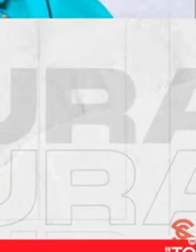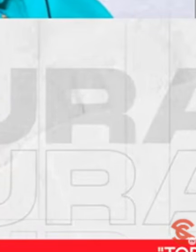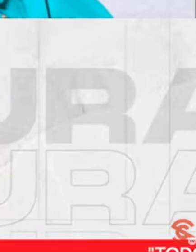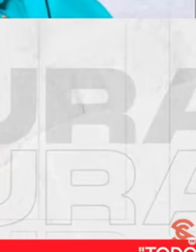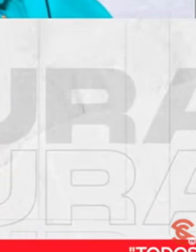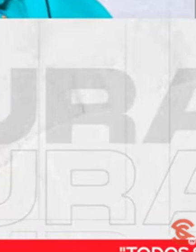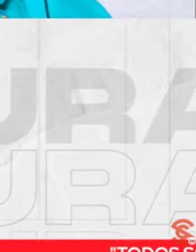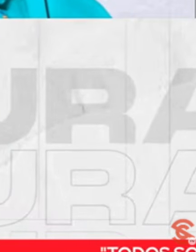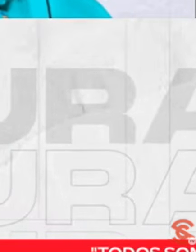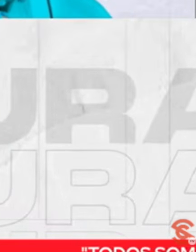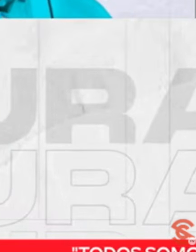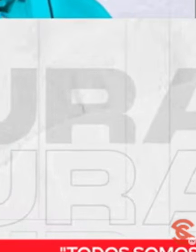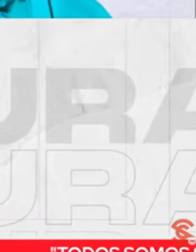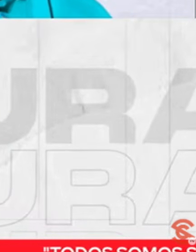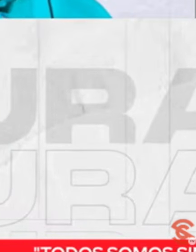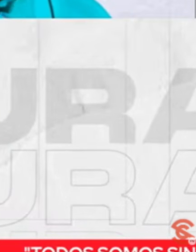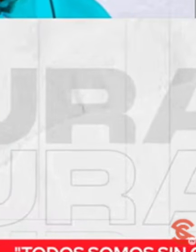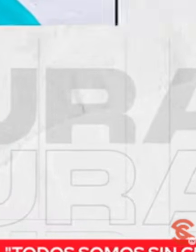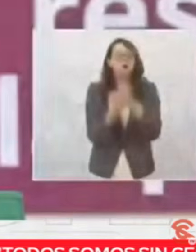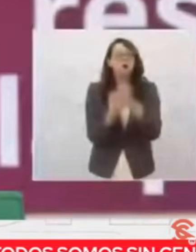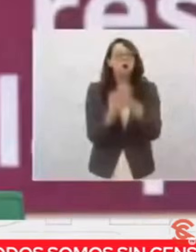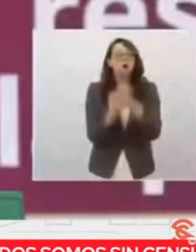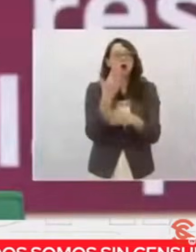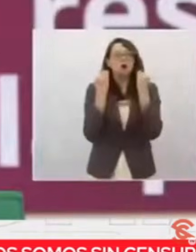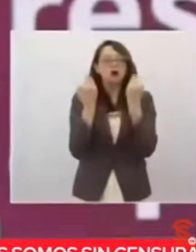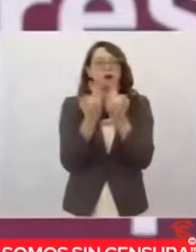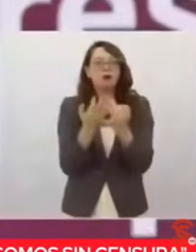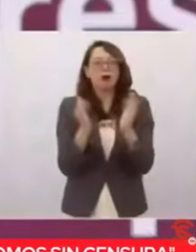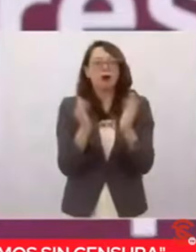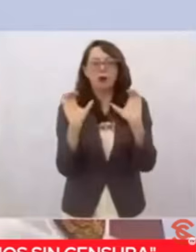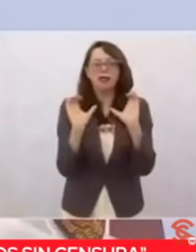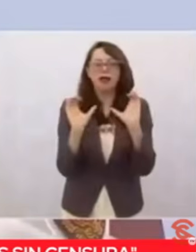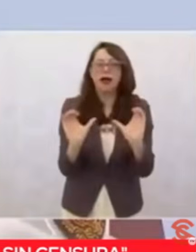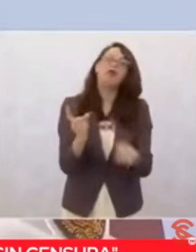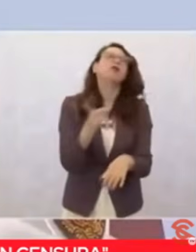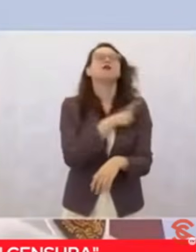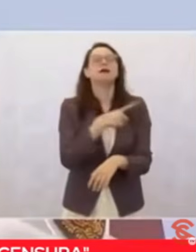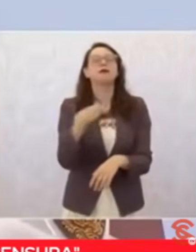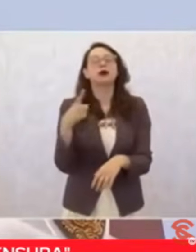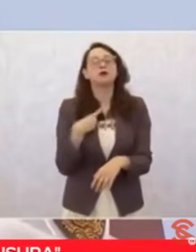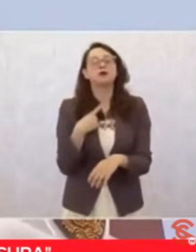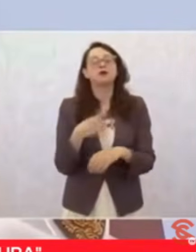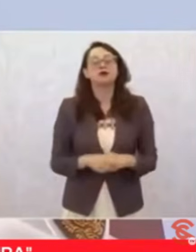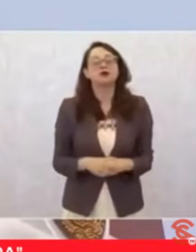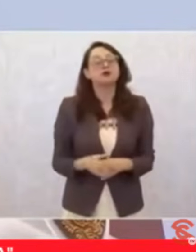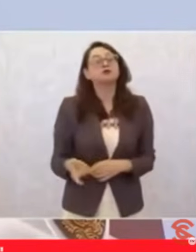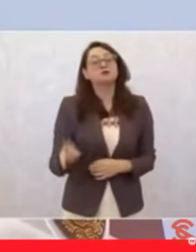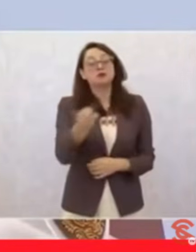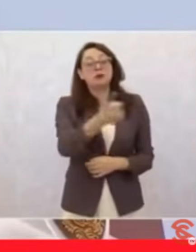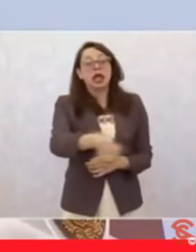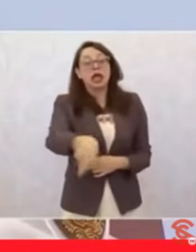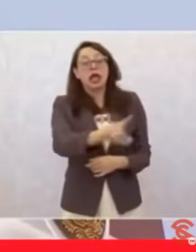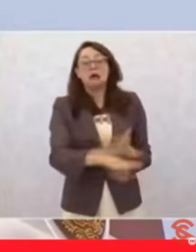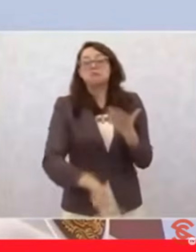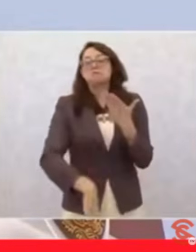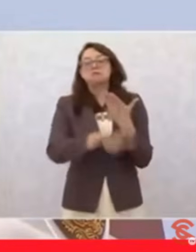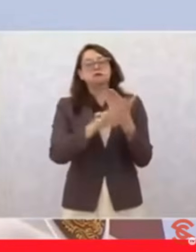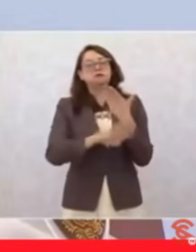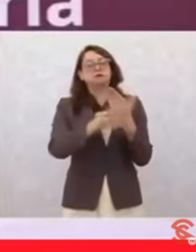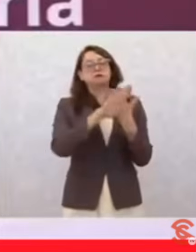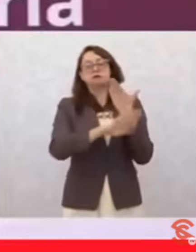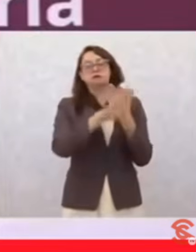Su video número 49, Ceci, por favor. Esta campaña a la que me refiero